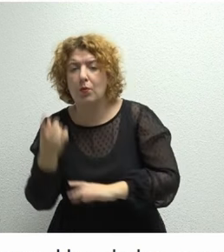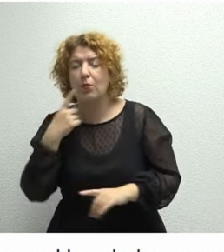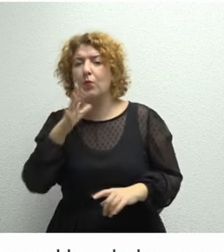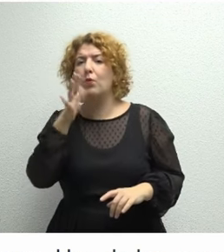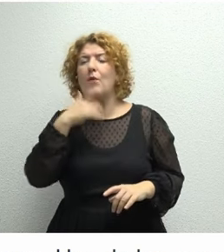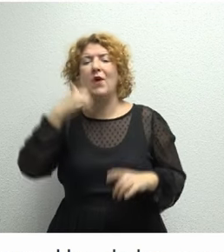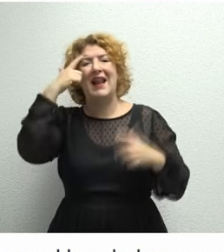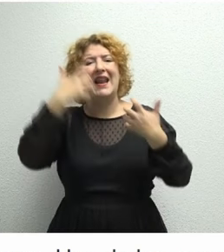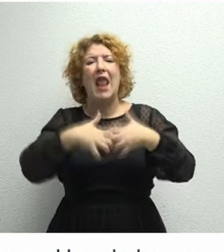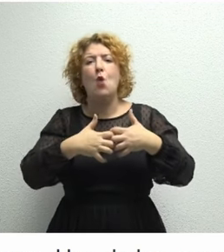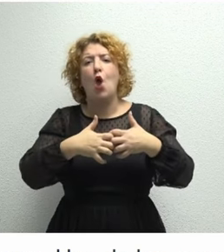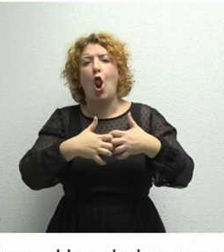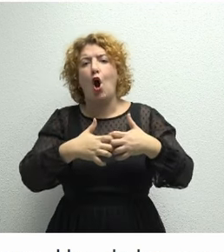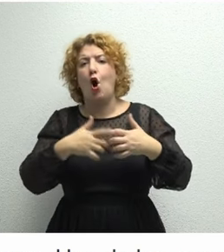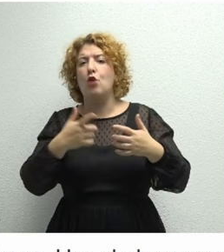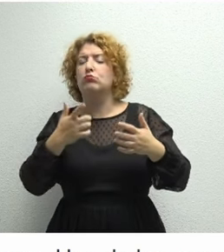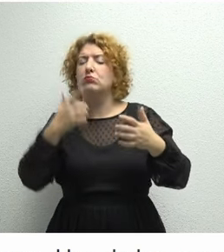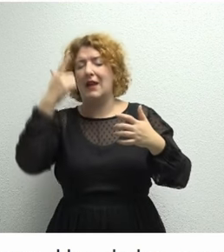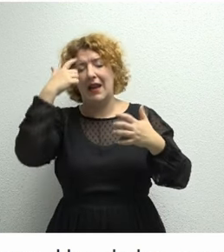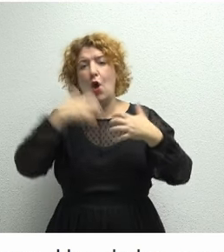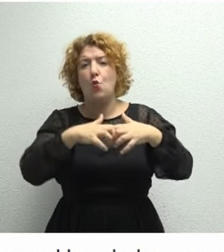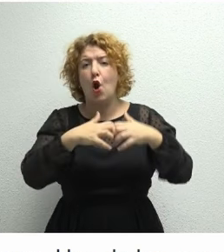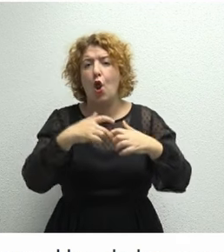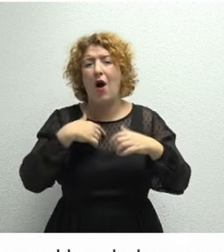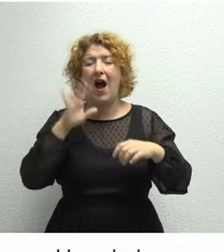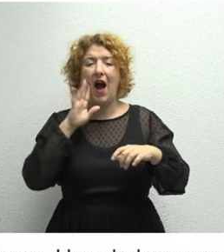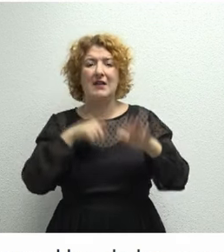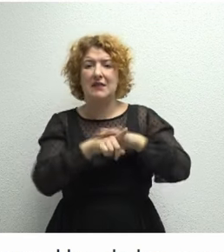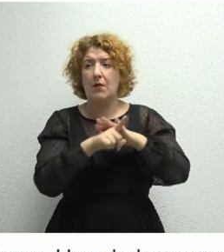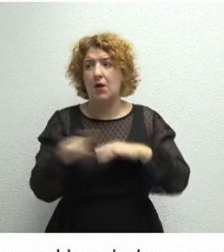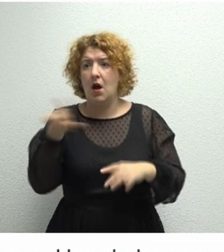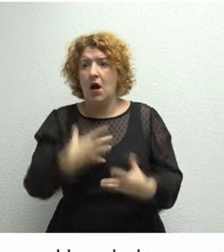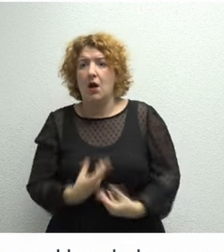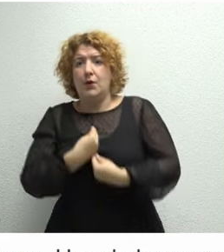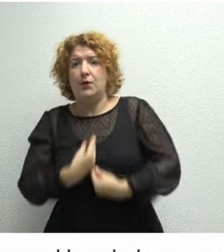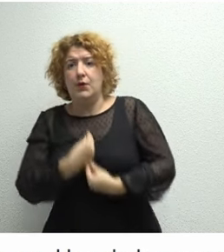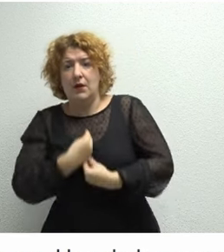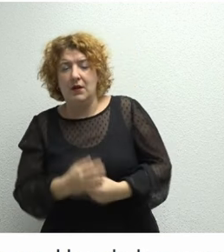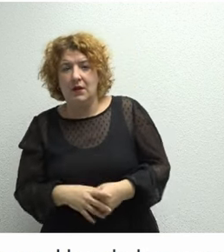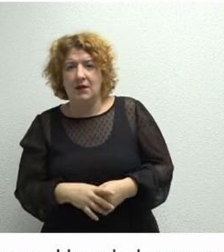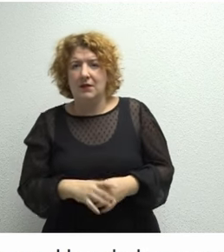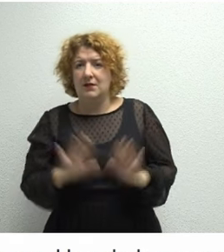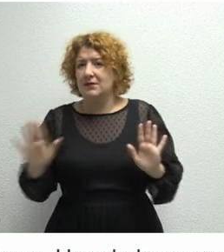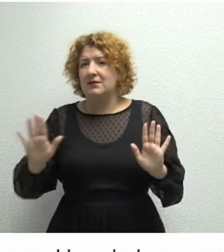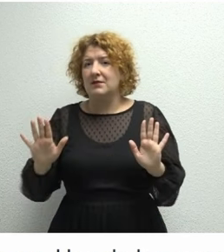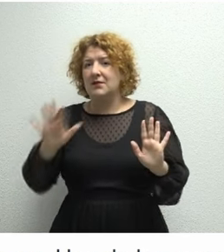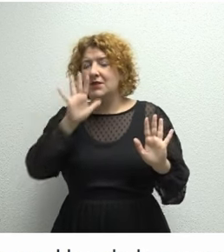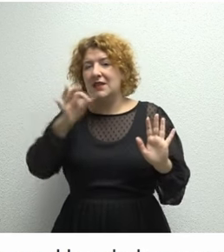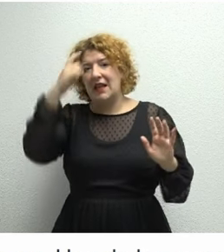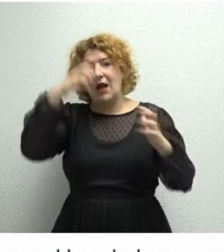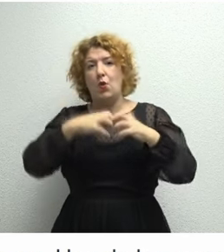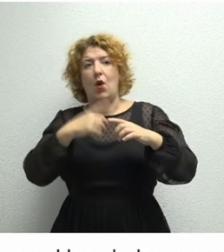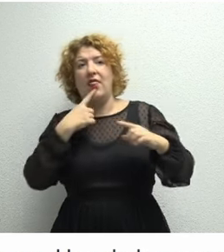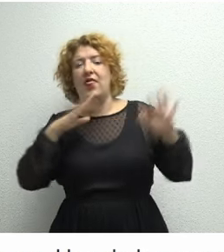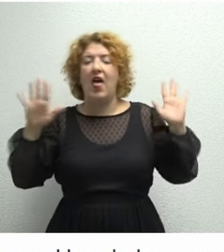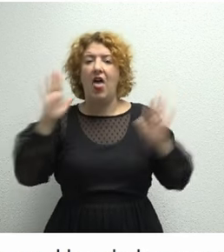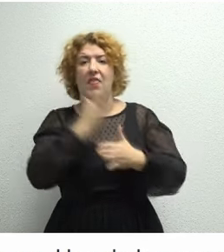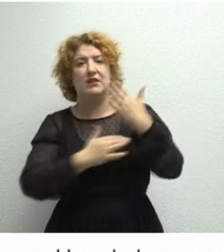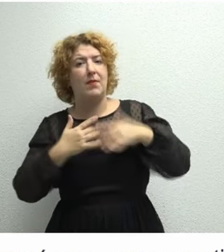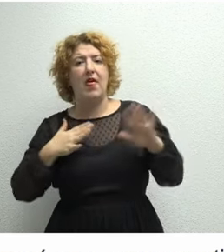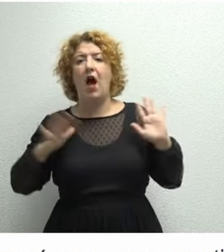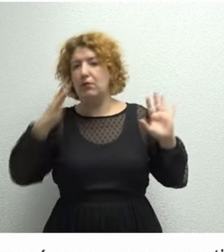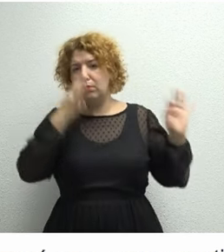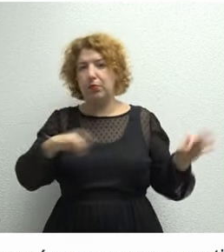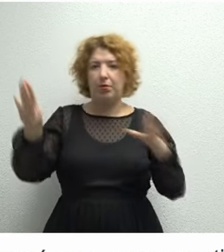con neurólogo que a veces también lo habéis dicho antes se asustan no constanza se ríe dice no es que ha llegado el neurólogo y ha dicho Uh discapacidad no es